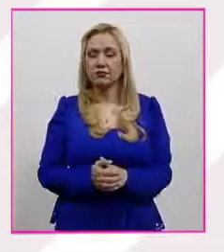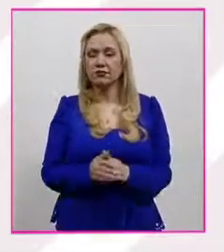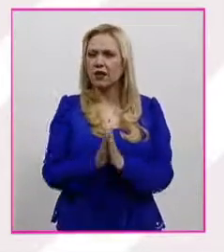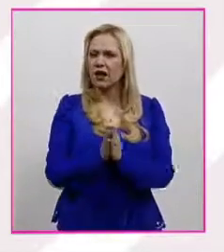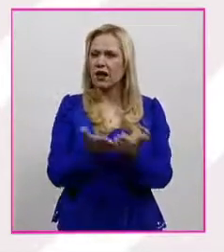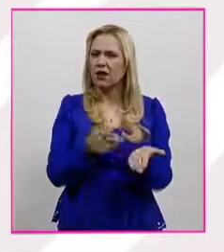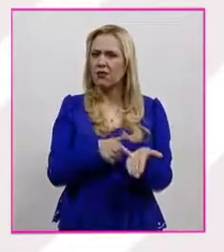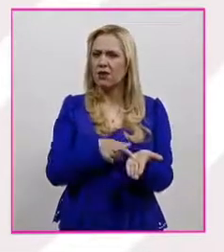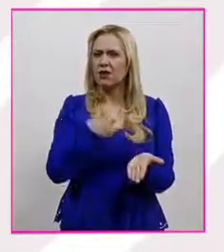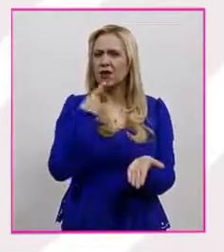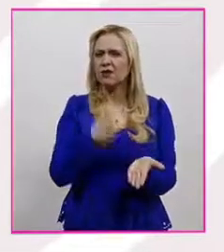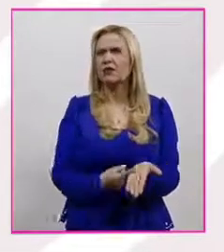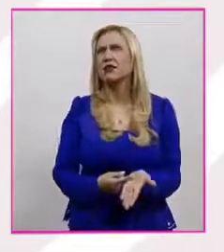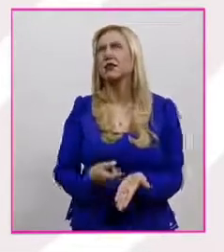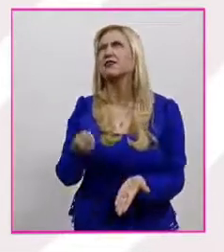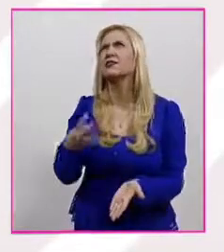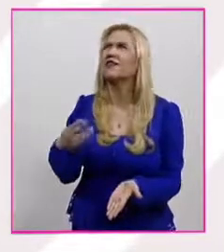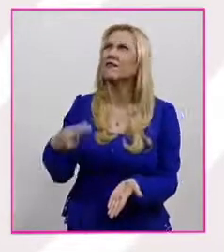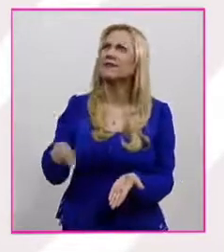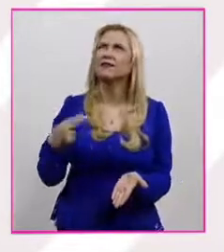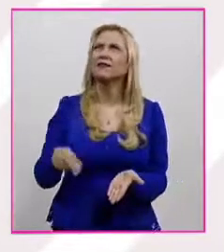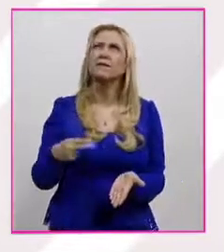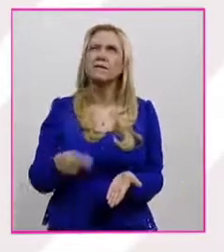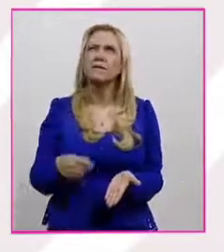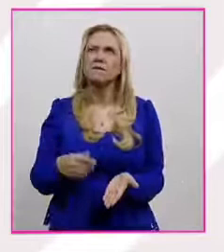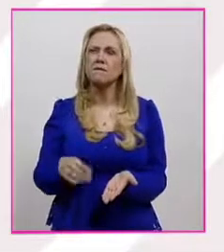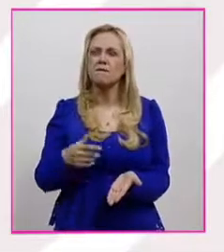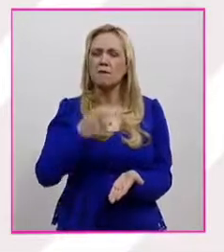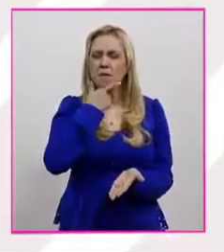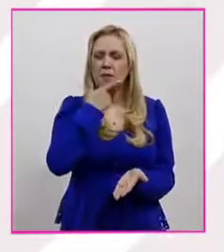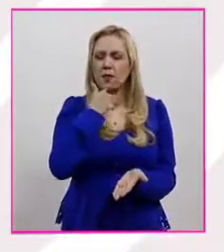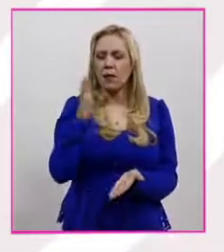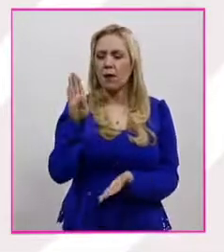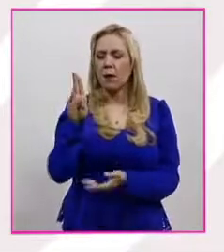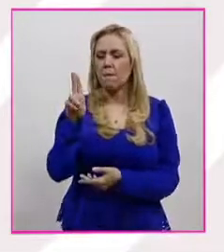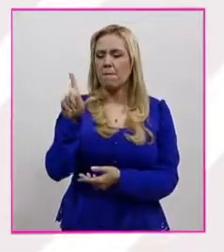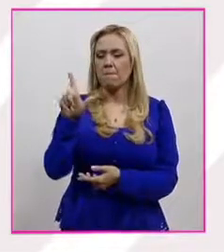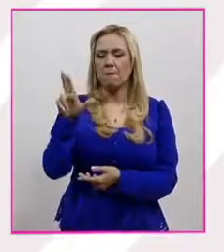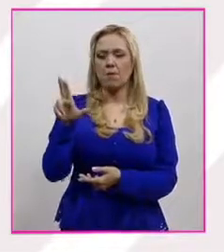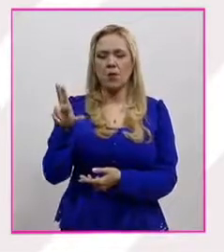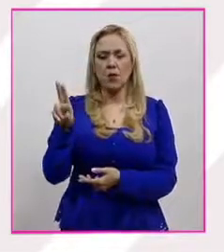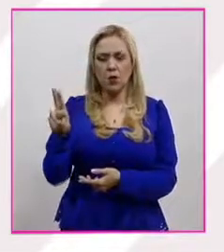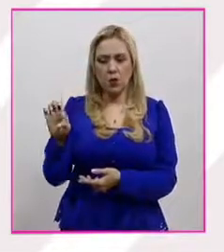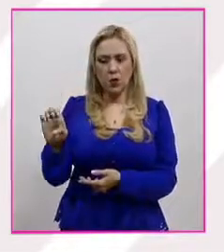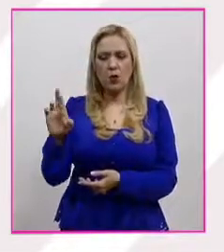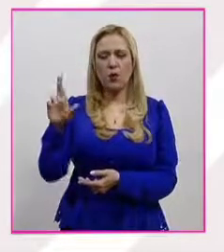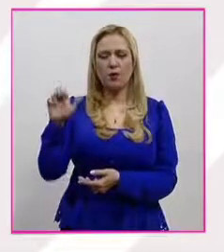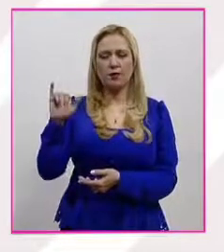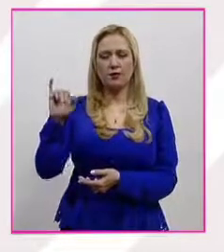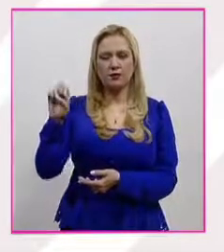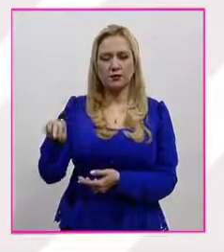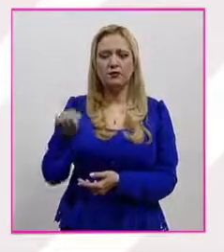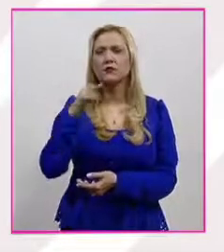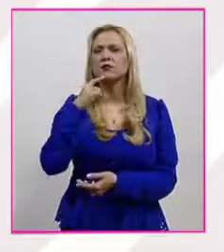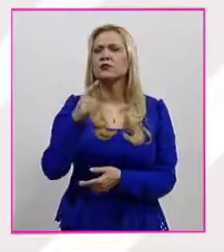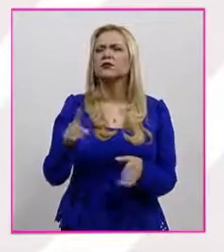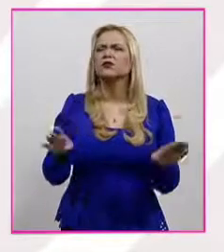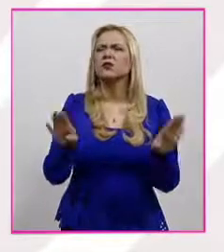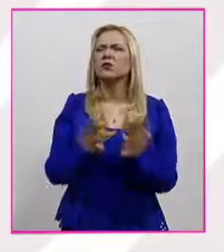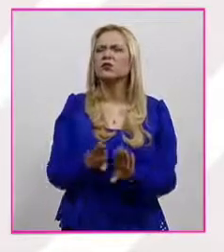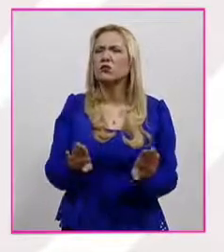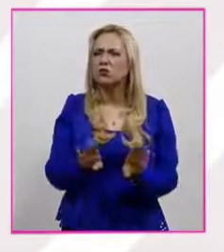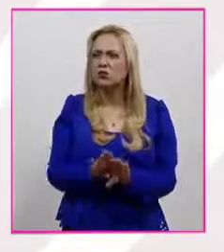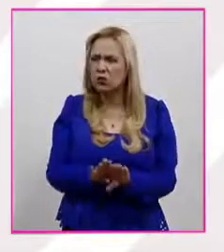ahí se me fue el nombre de la autora, pero en inglés se llama Blue Brain, Pink Brain, me parece, que justo habla sobre cómo